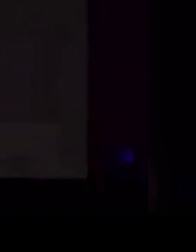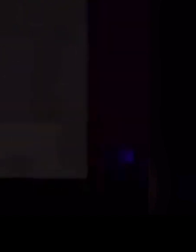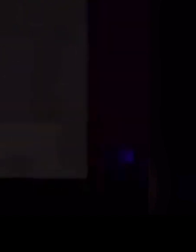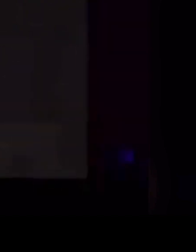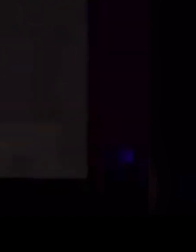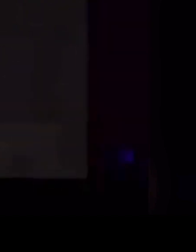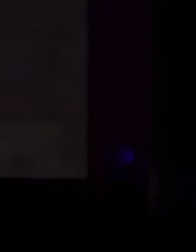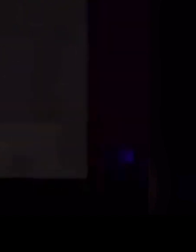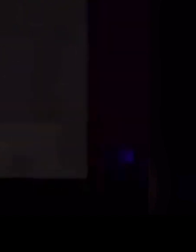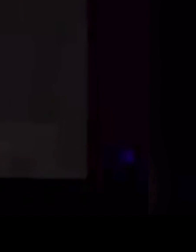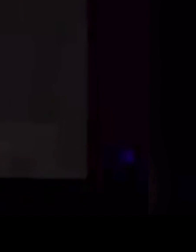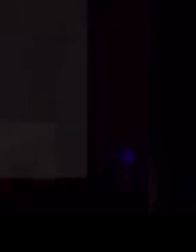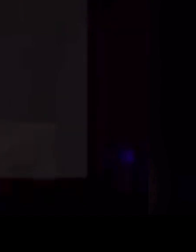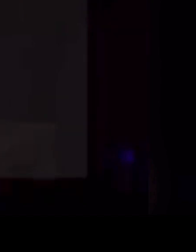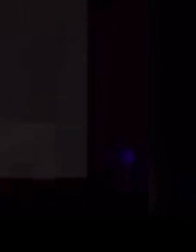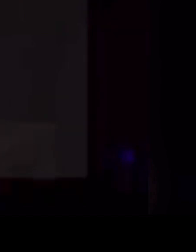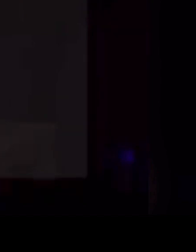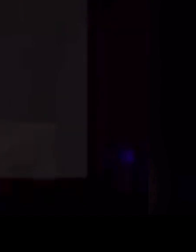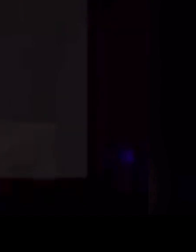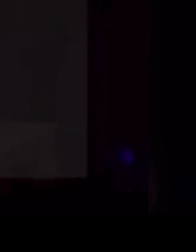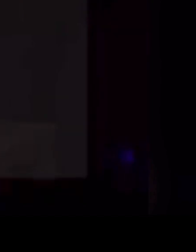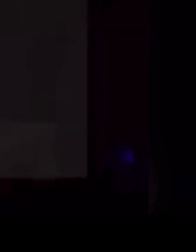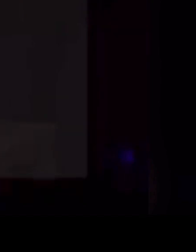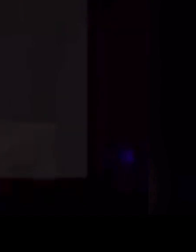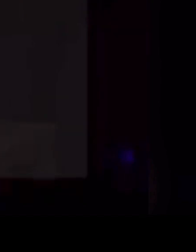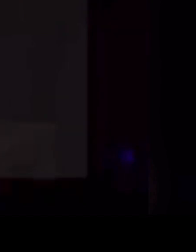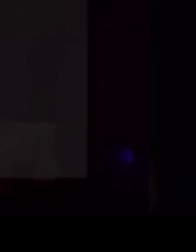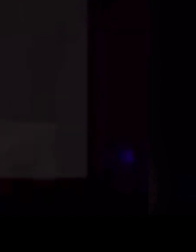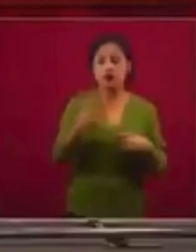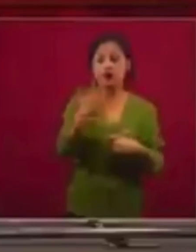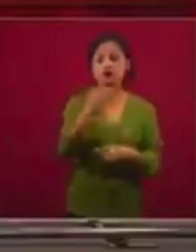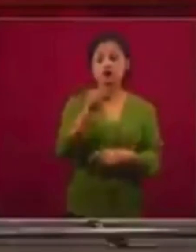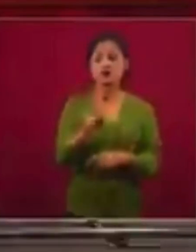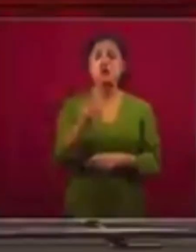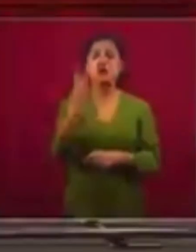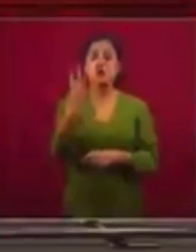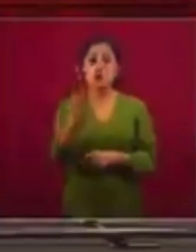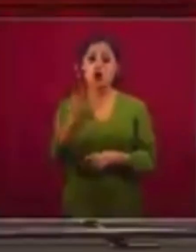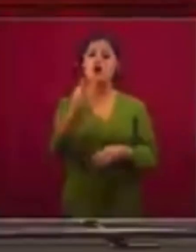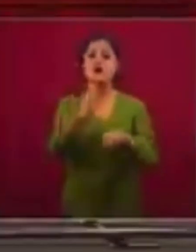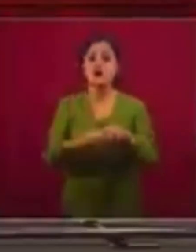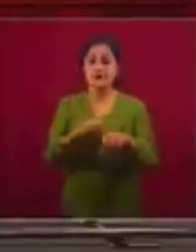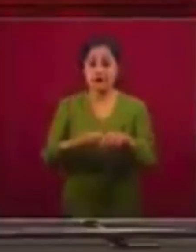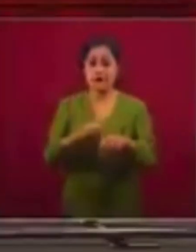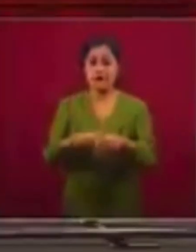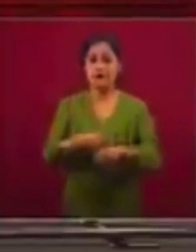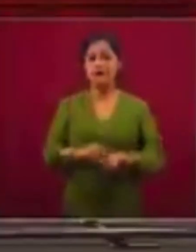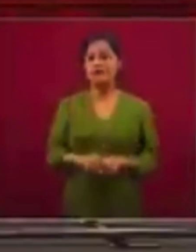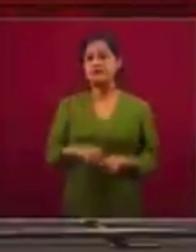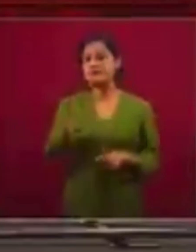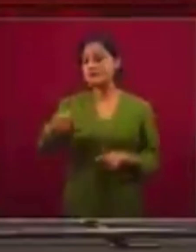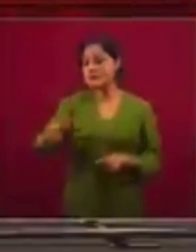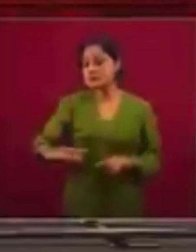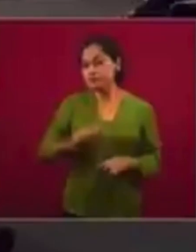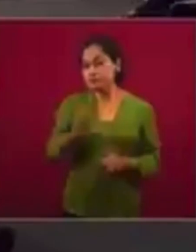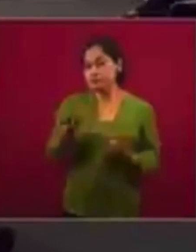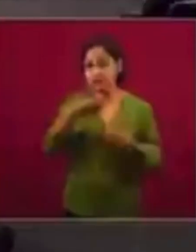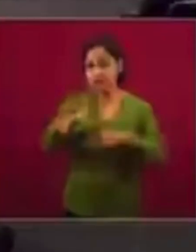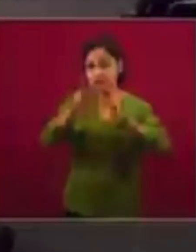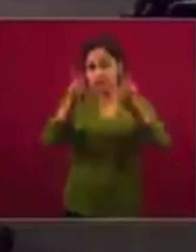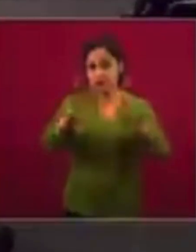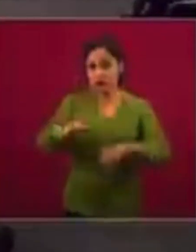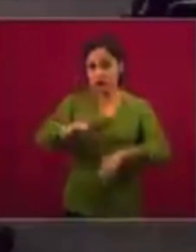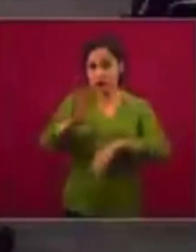hasta 7.000 o 8.000 personas podrían perder la vida. Sobre la estimación de mortalidad, sí, sigue siendo la que